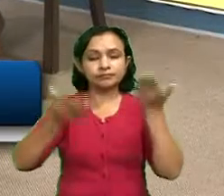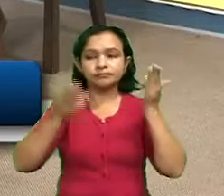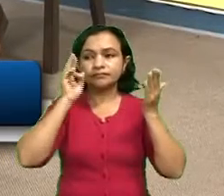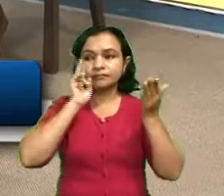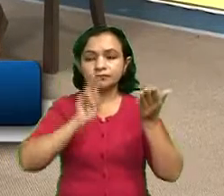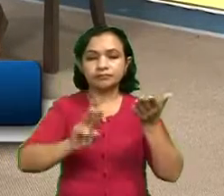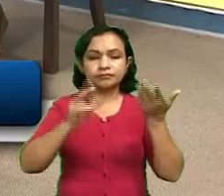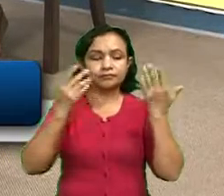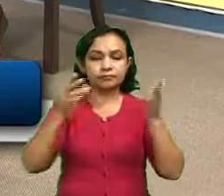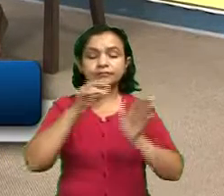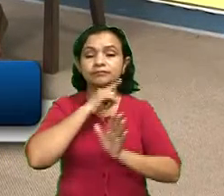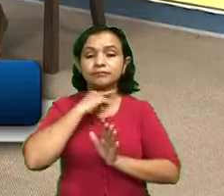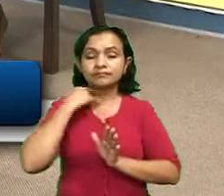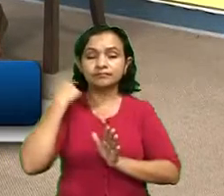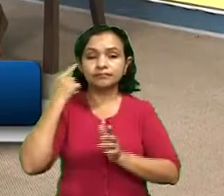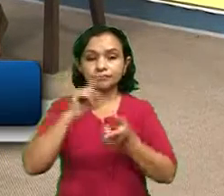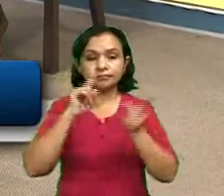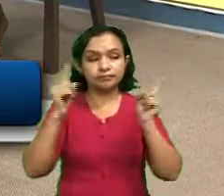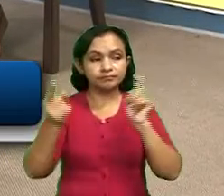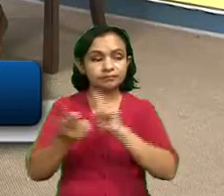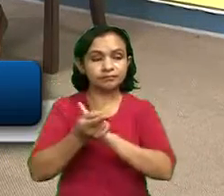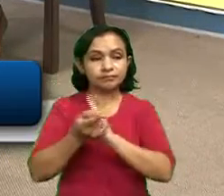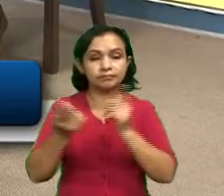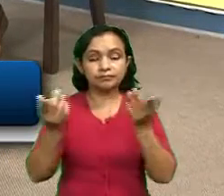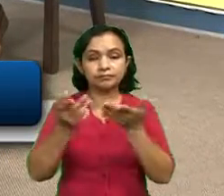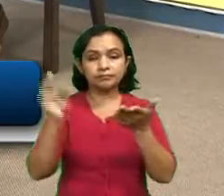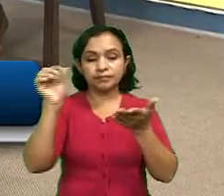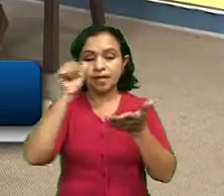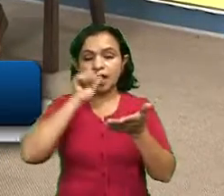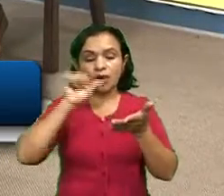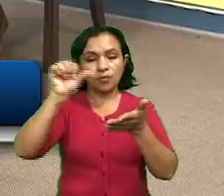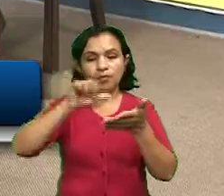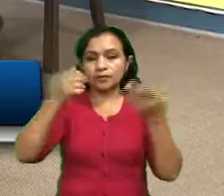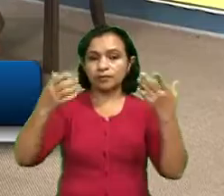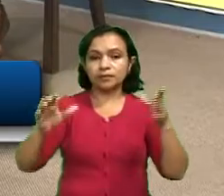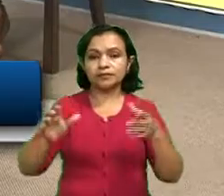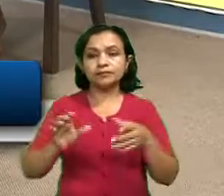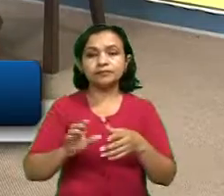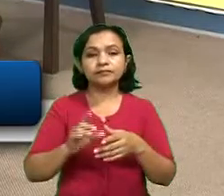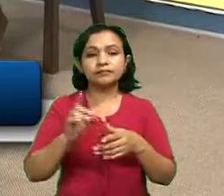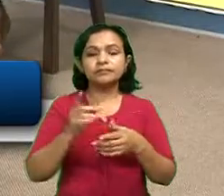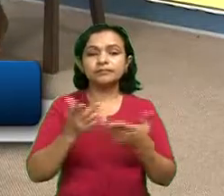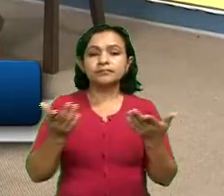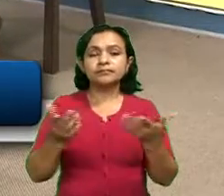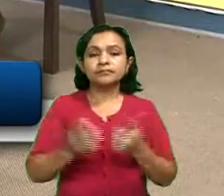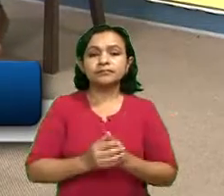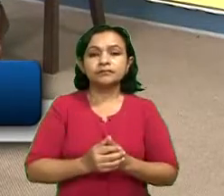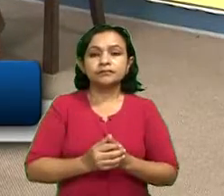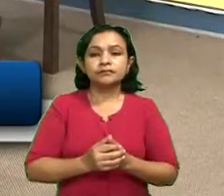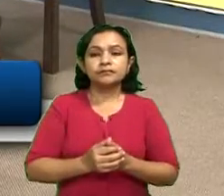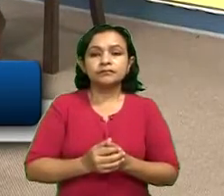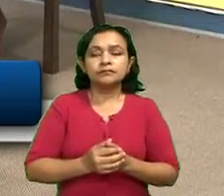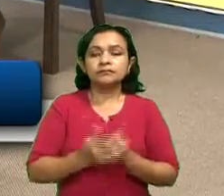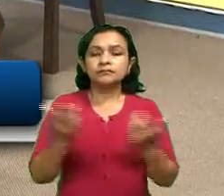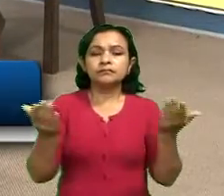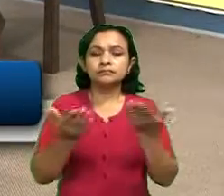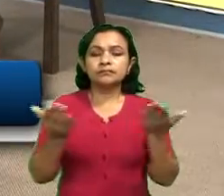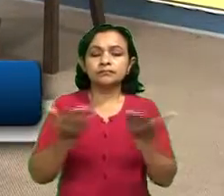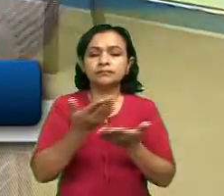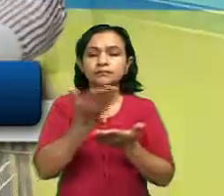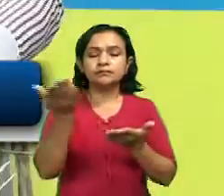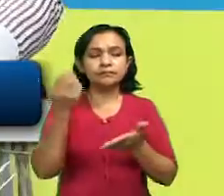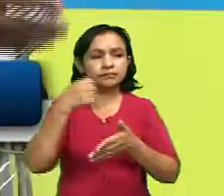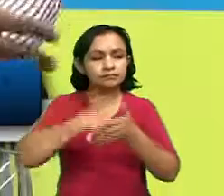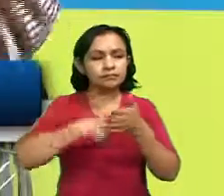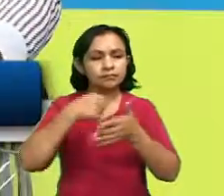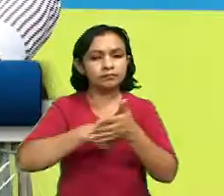que es un producto real, que no ha sido adulterado, que no le han puesto agua a otra cosa. La última pregunta, ya para finalizando, doctora, ¿cómo ustedes